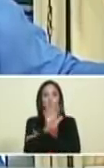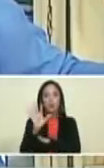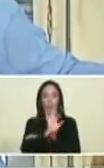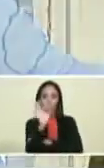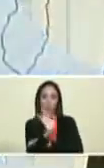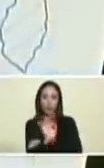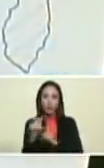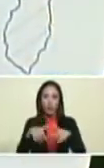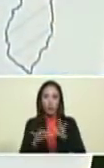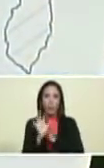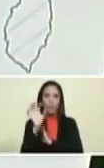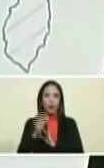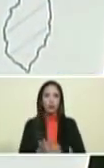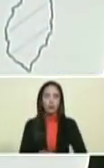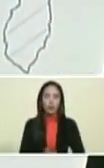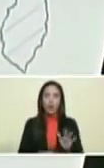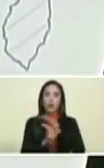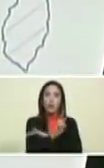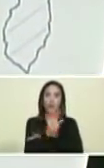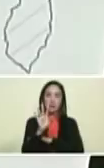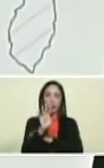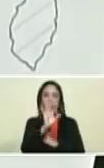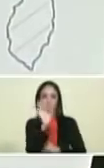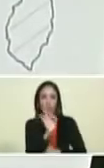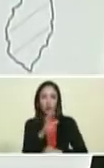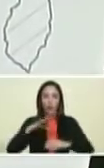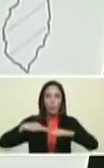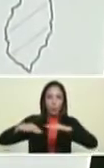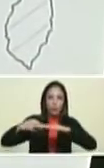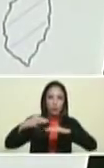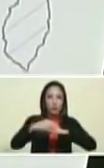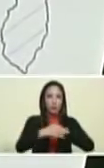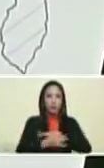el 25% de los municipios,